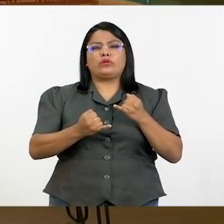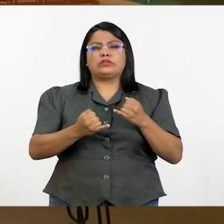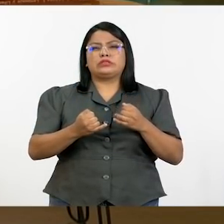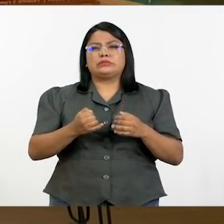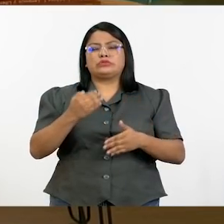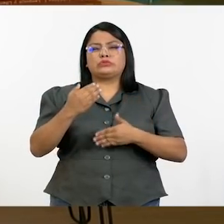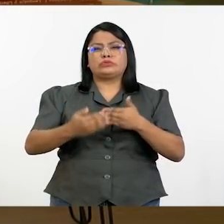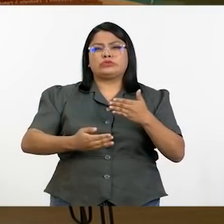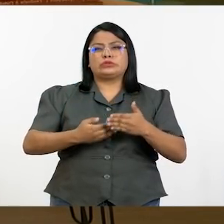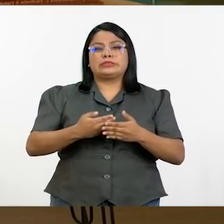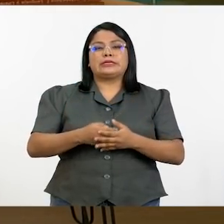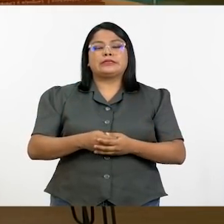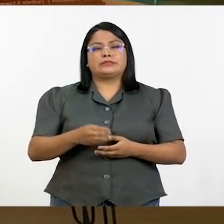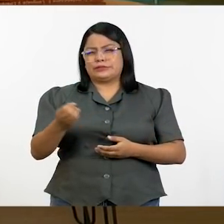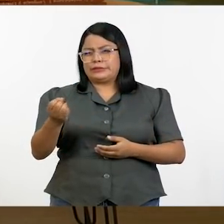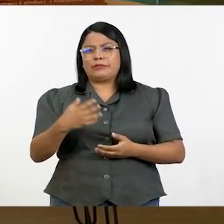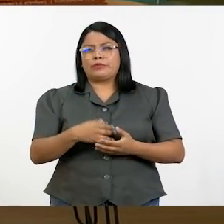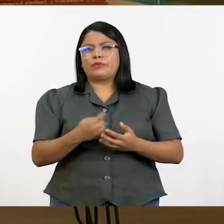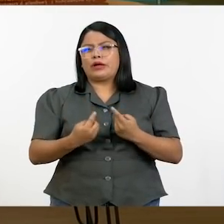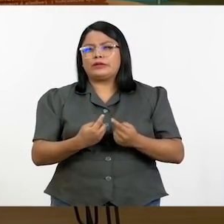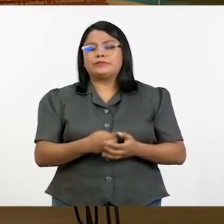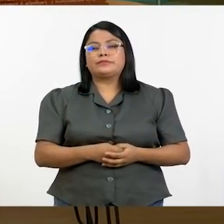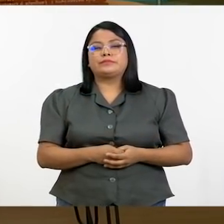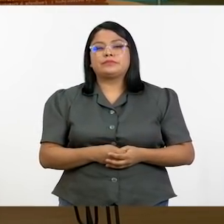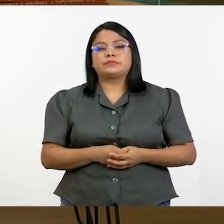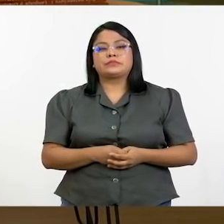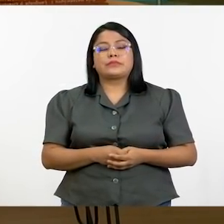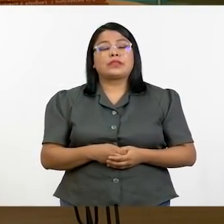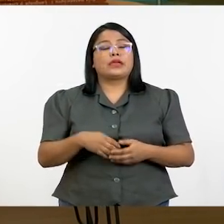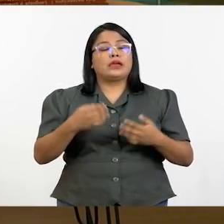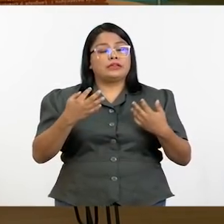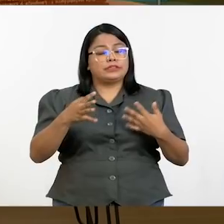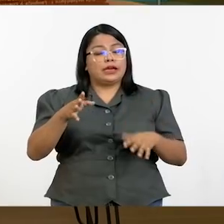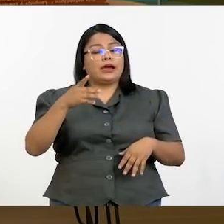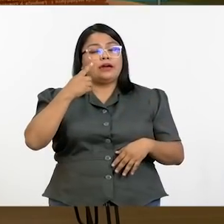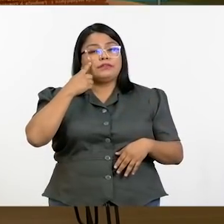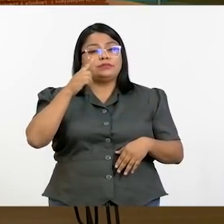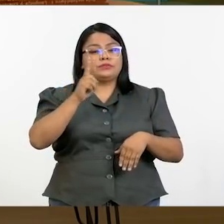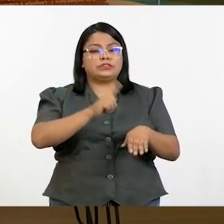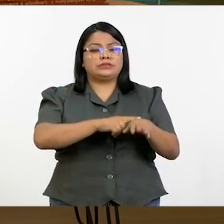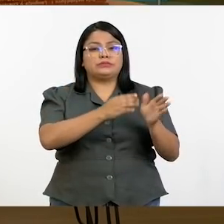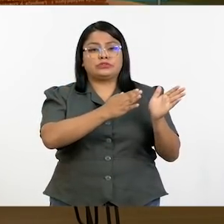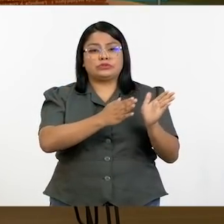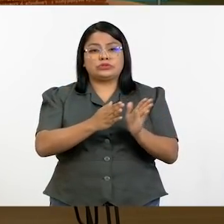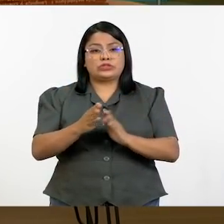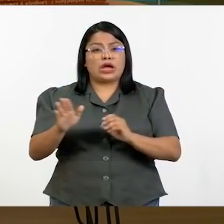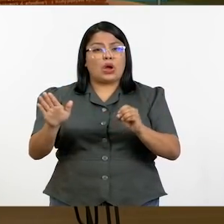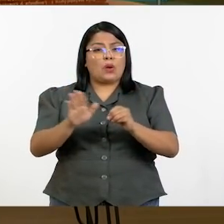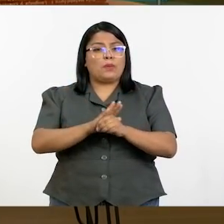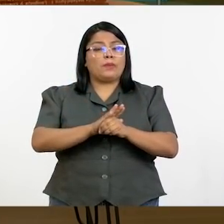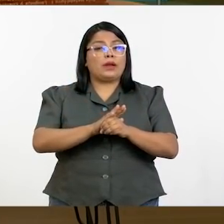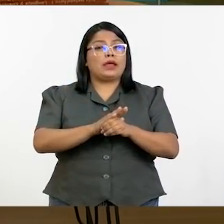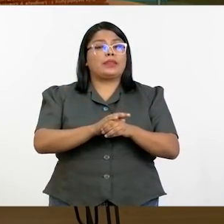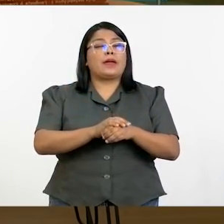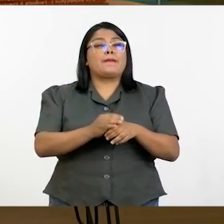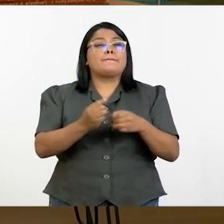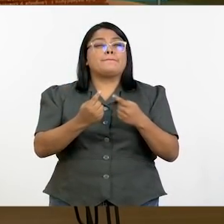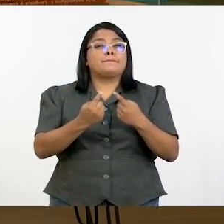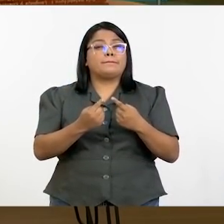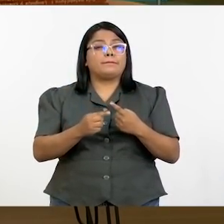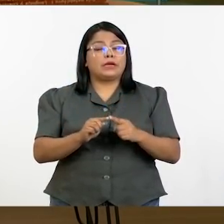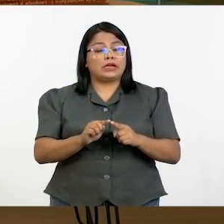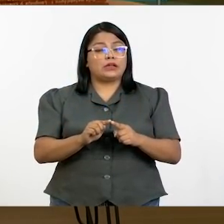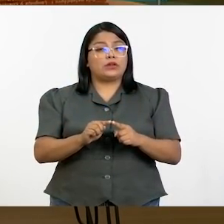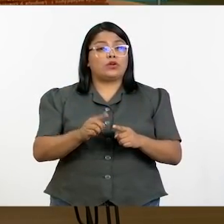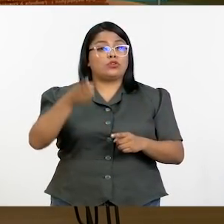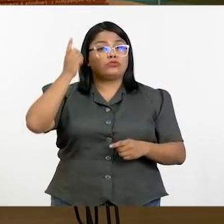de esa etapa. ¿Podrías comentarle, Esmeralda? Como nos dimos cuenta, la jornalización viene casi llena. Lo que